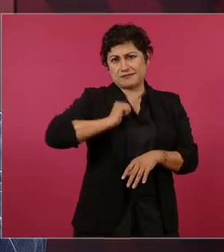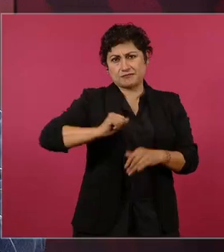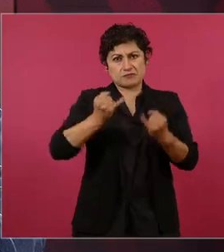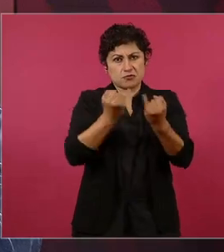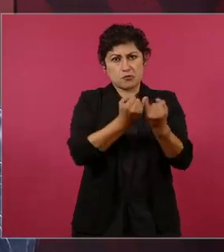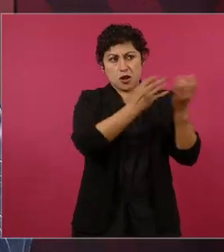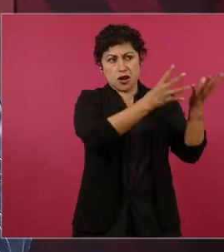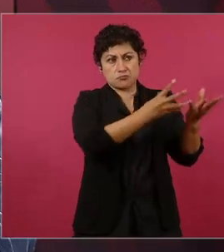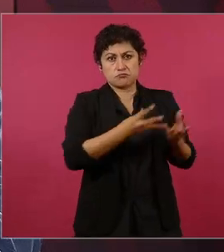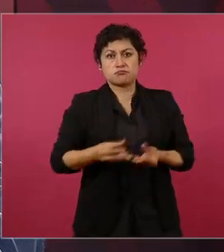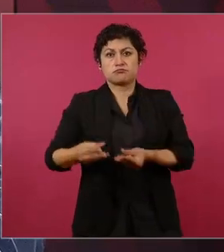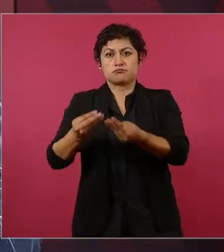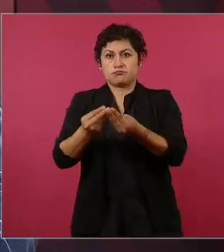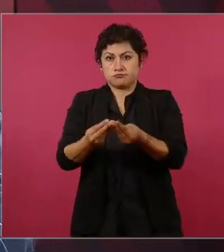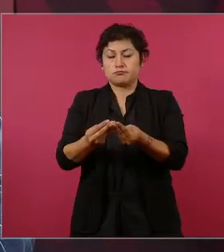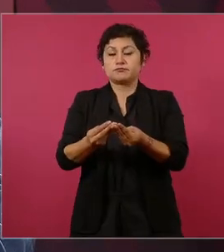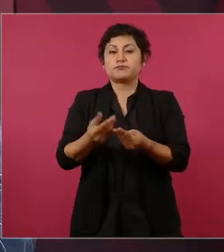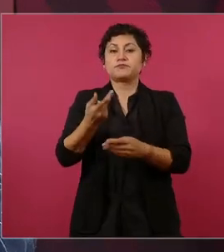Y dijimos no,